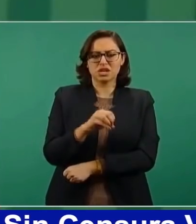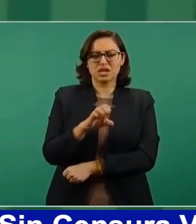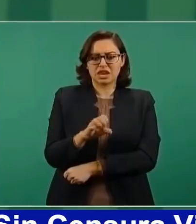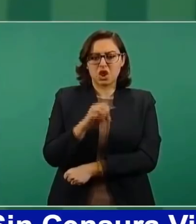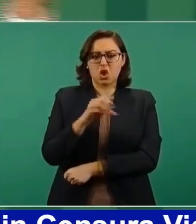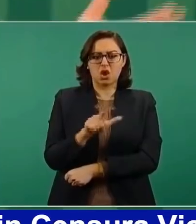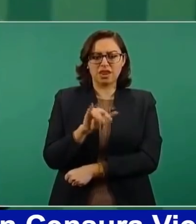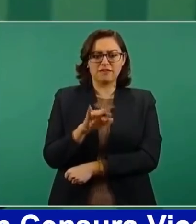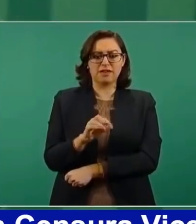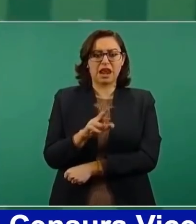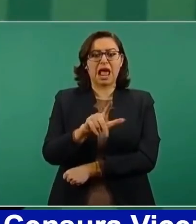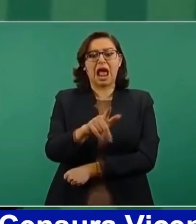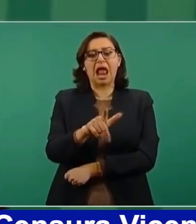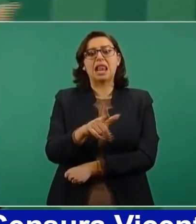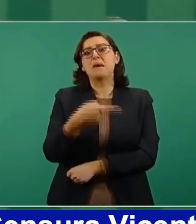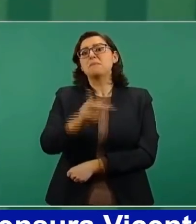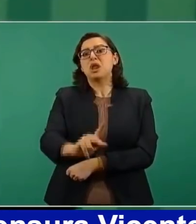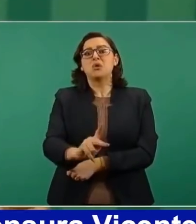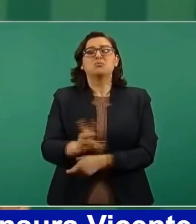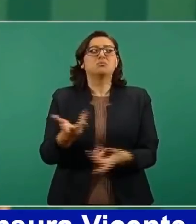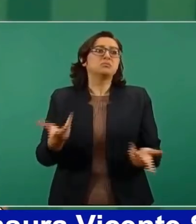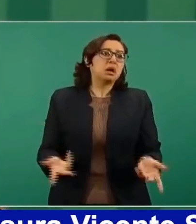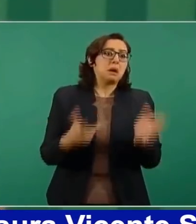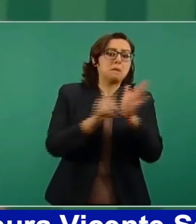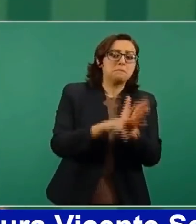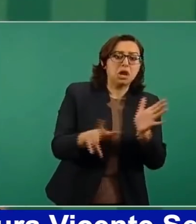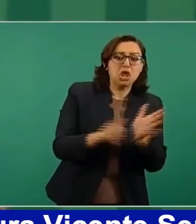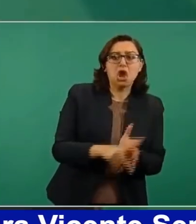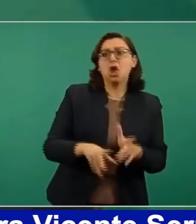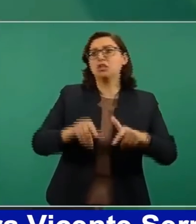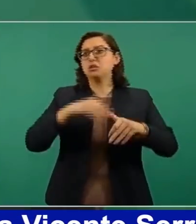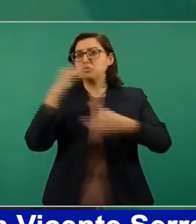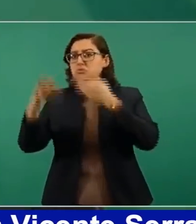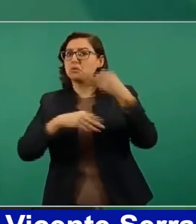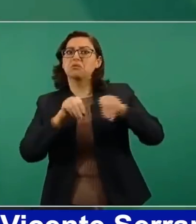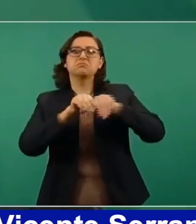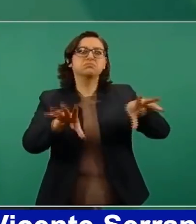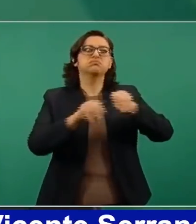esto no se dice nada en los periódicos,